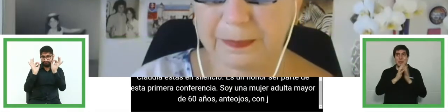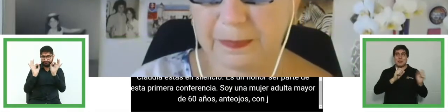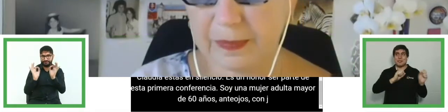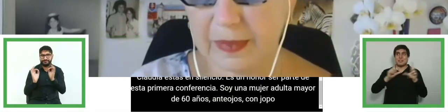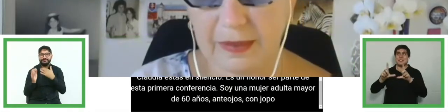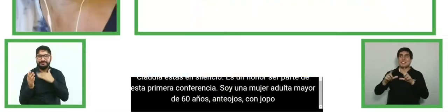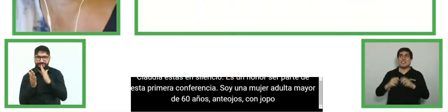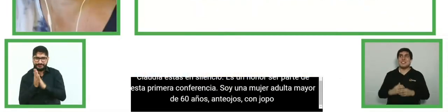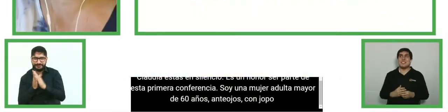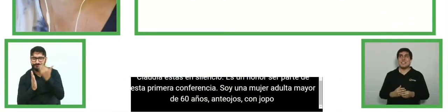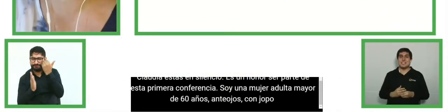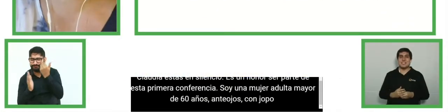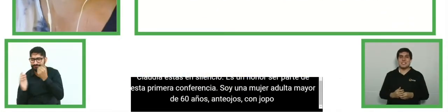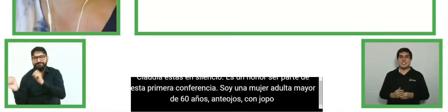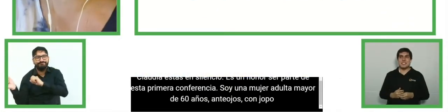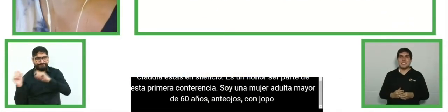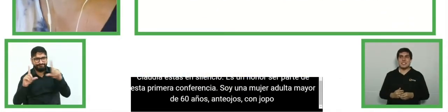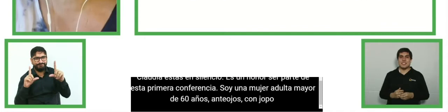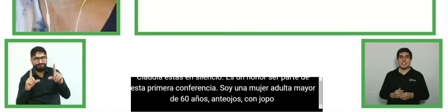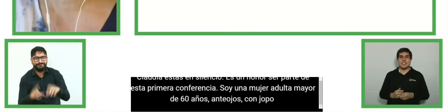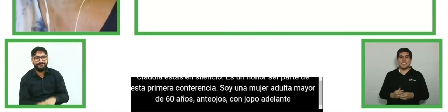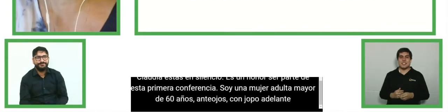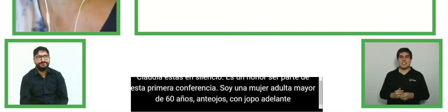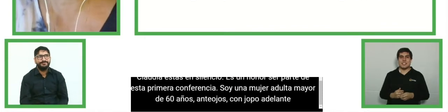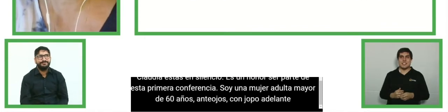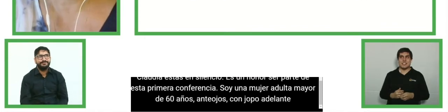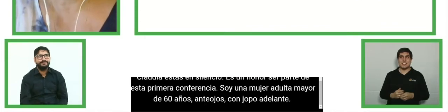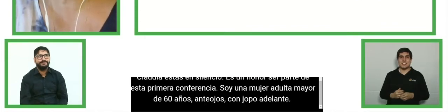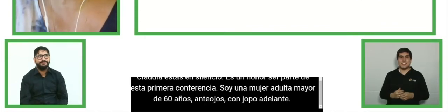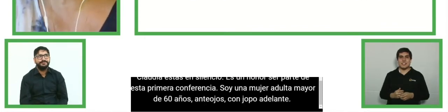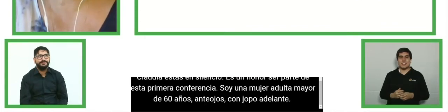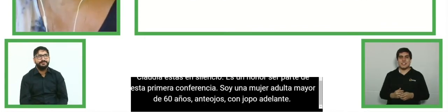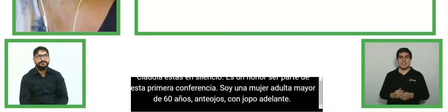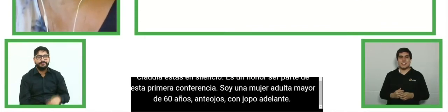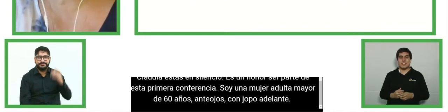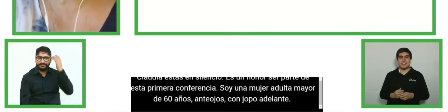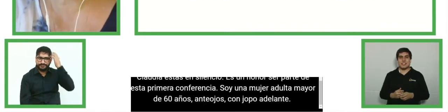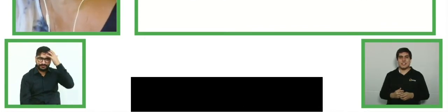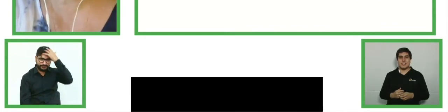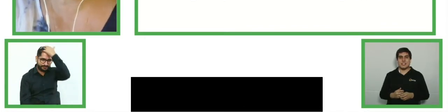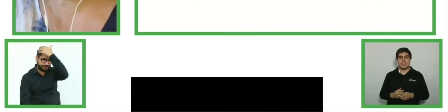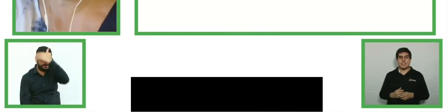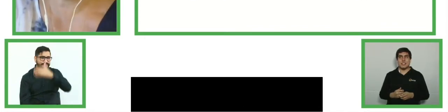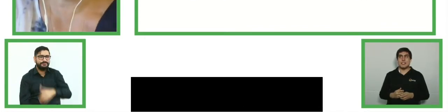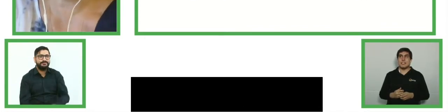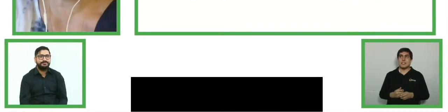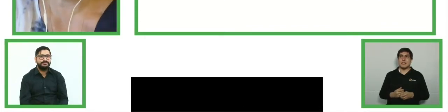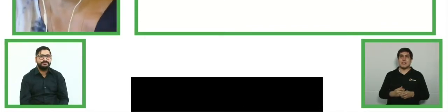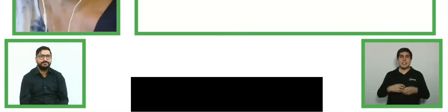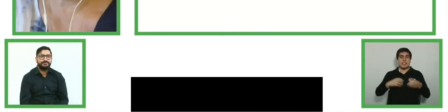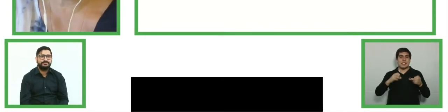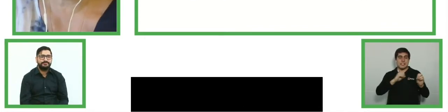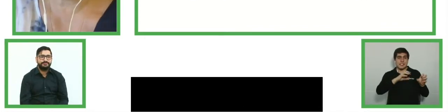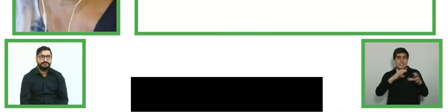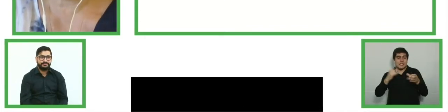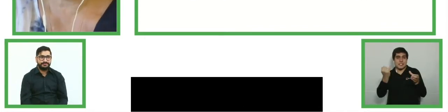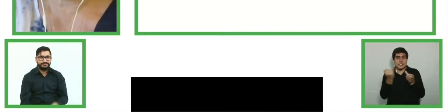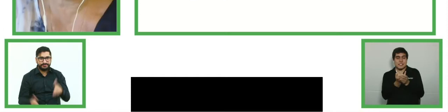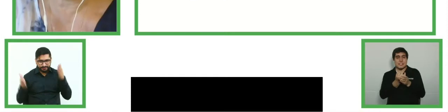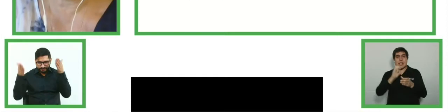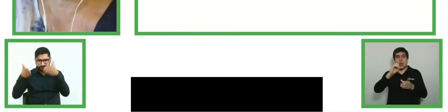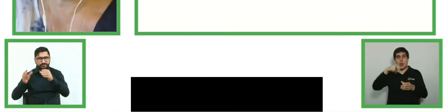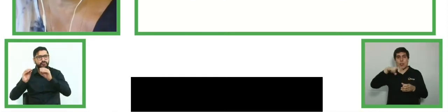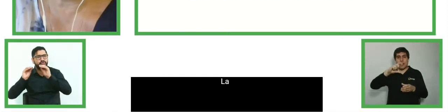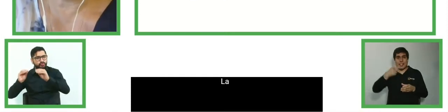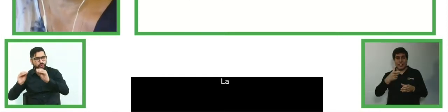siguiente. ¿Siguiente? Sí. Escola de Gente, Comunicación e Inclusión es la ONG